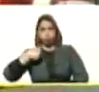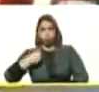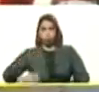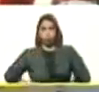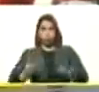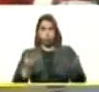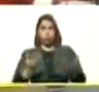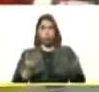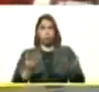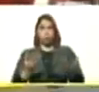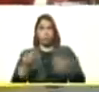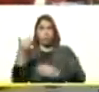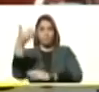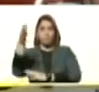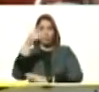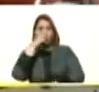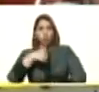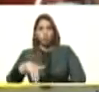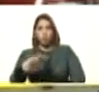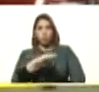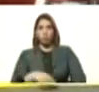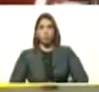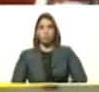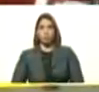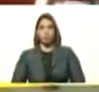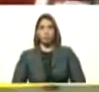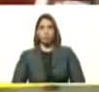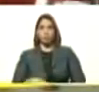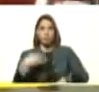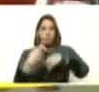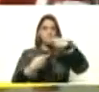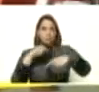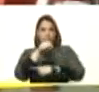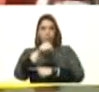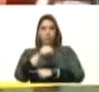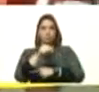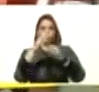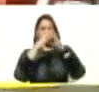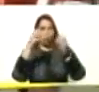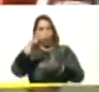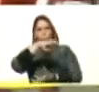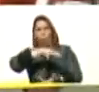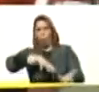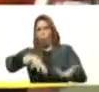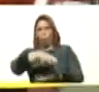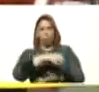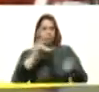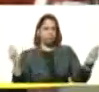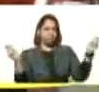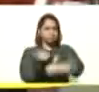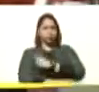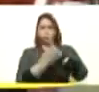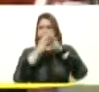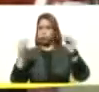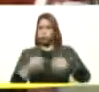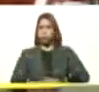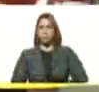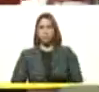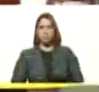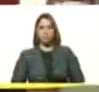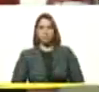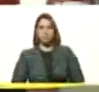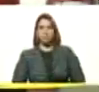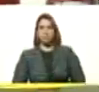para que sea bandera del pueblo es la R de revolucionarlo todo, cambiarlo todo, ir por